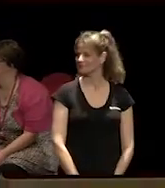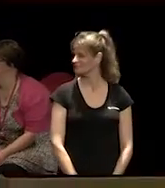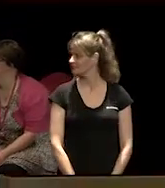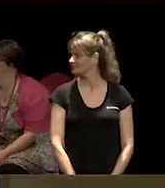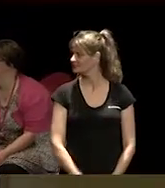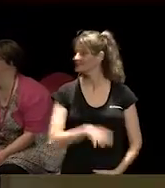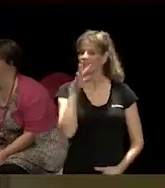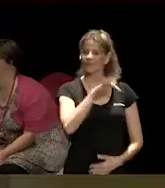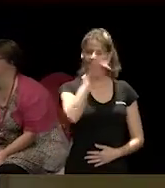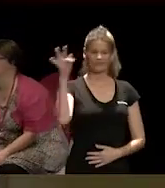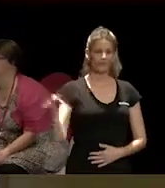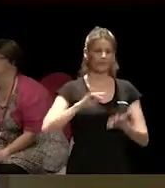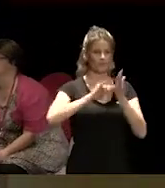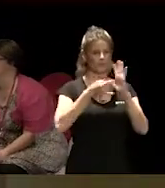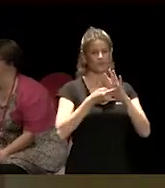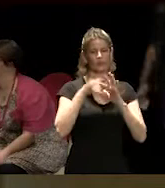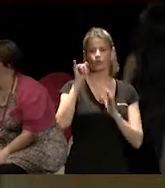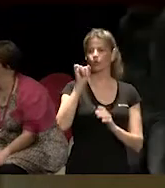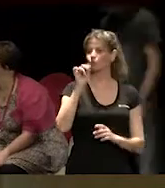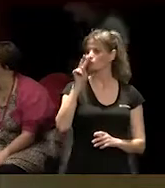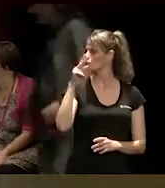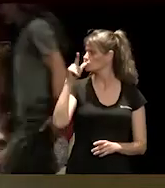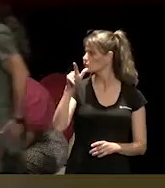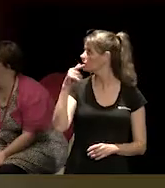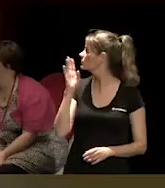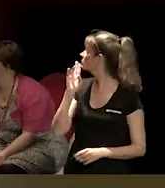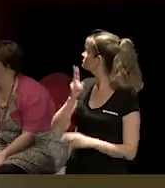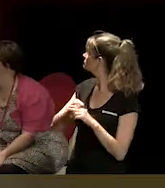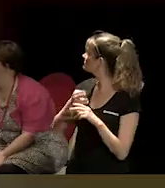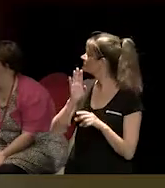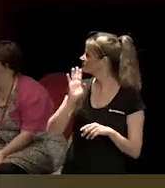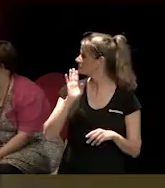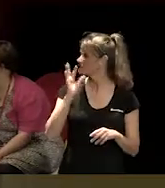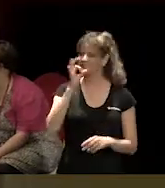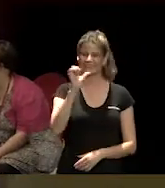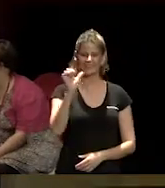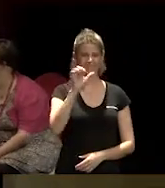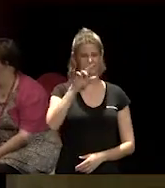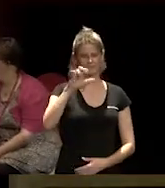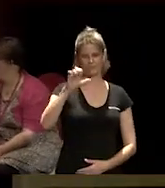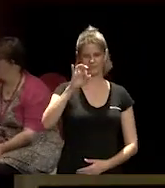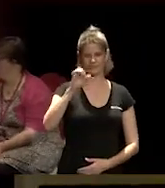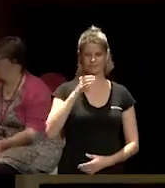con la trilateral, el proyecto El Yul en la Ciudad Teresa. Iralder, por favor.